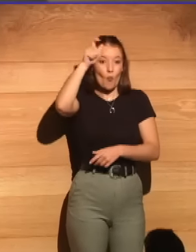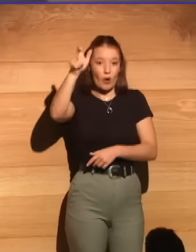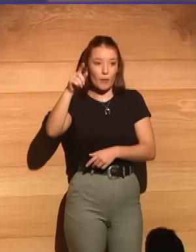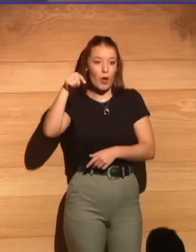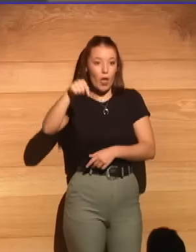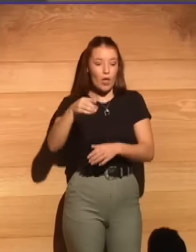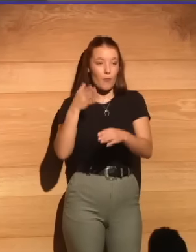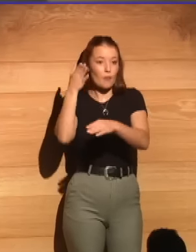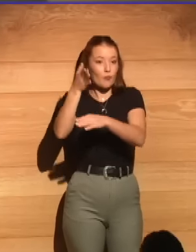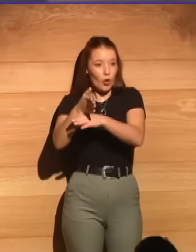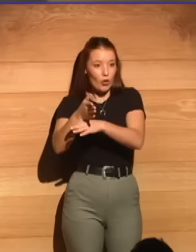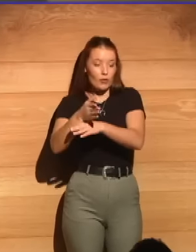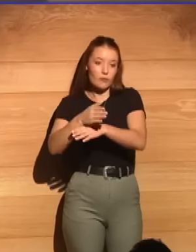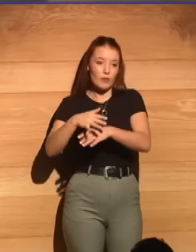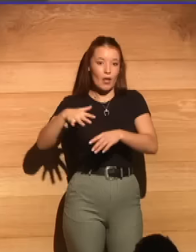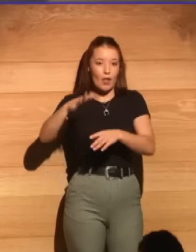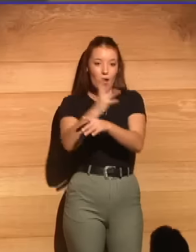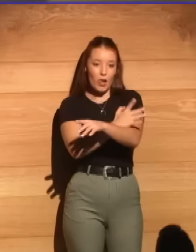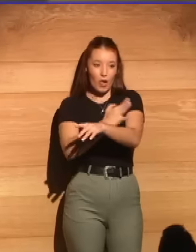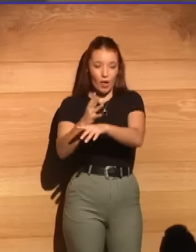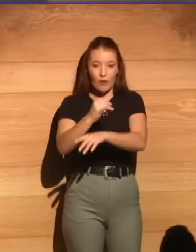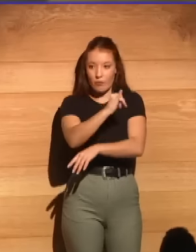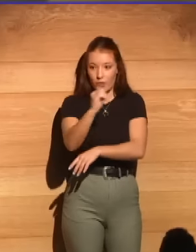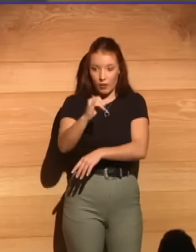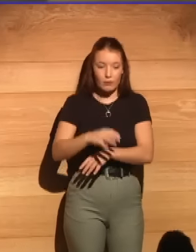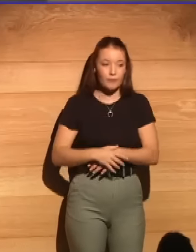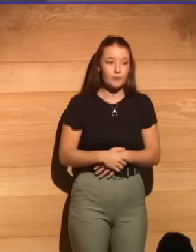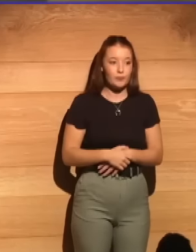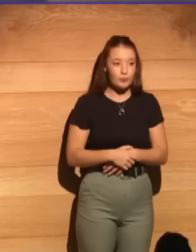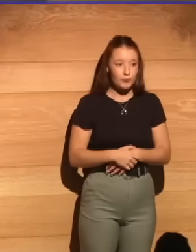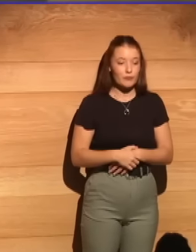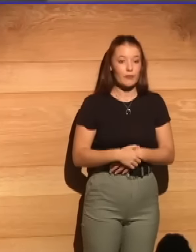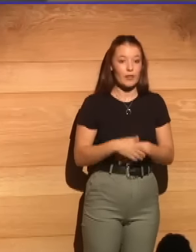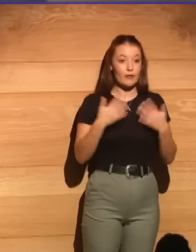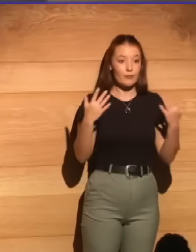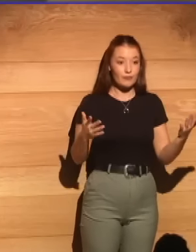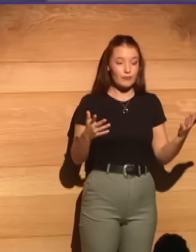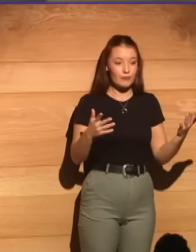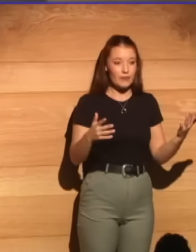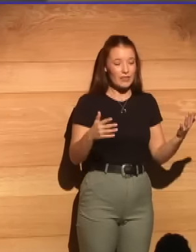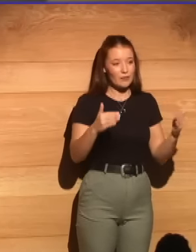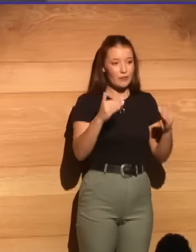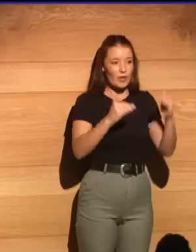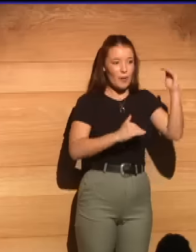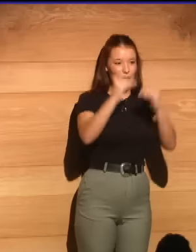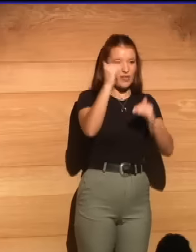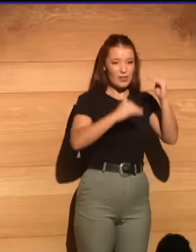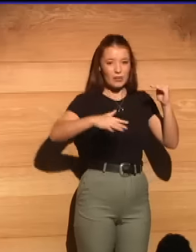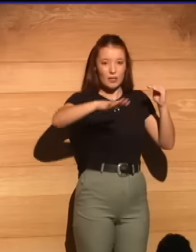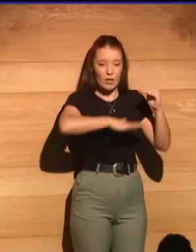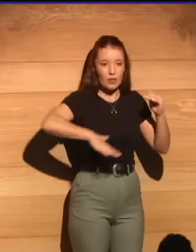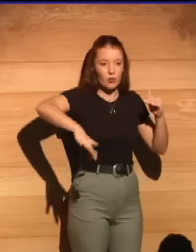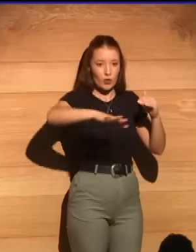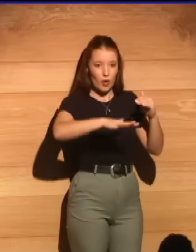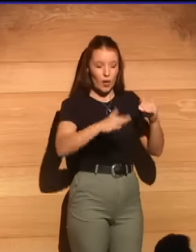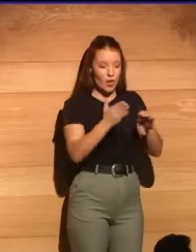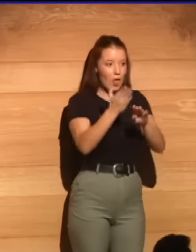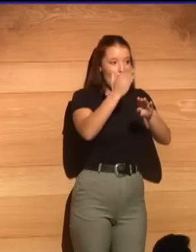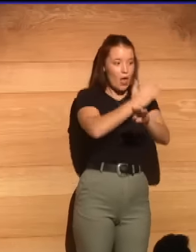que en un país tan vertebrado a nivel de conectividad como España va a permitir también que no haya esas brechas territoriales que existían hasta